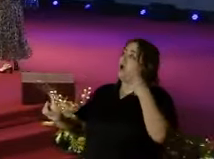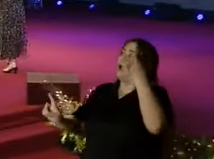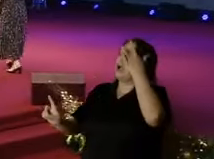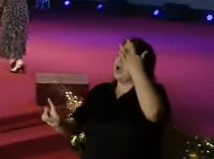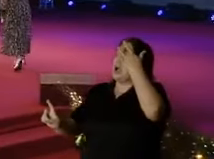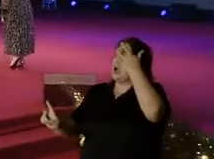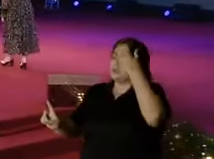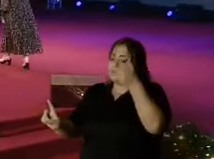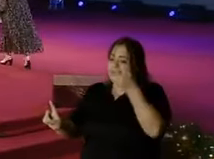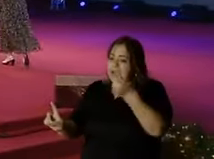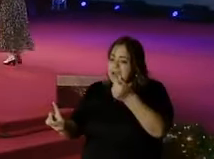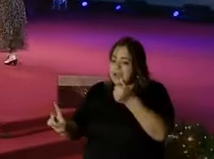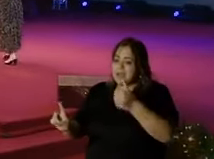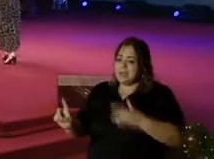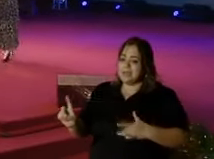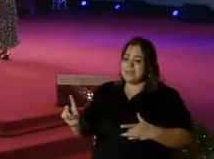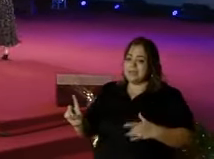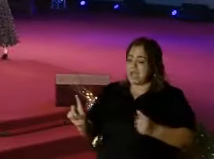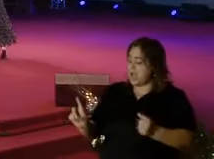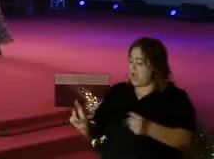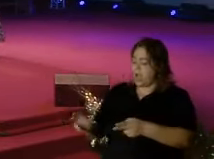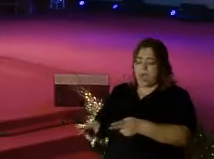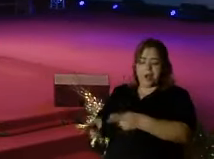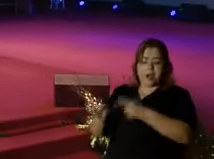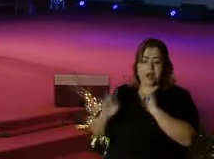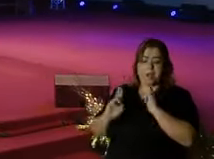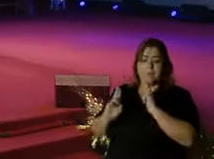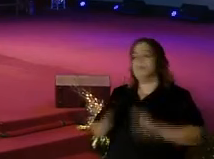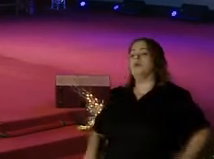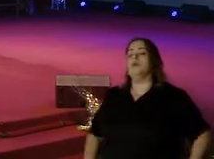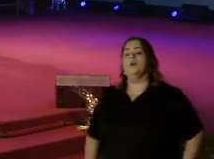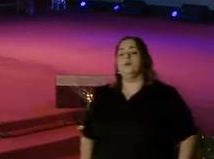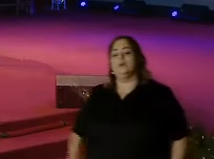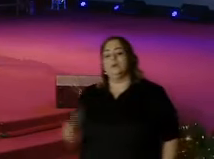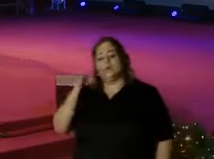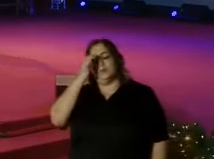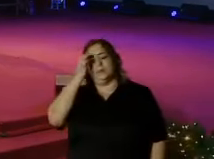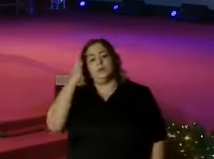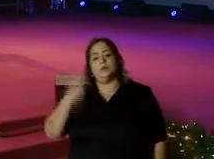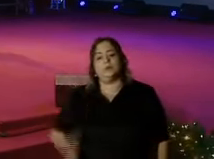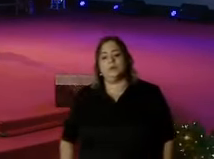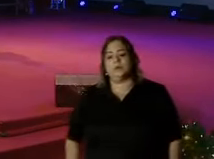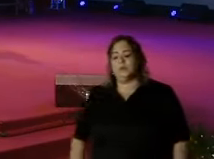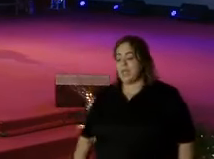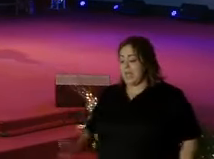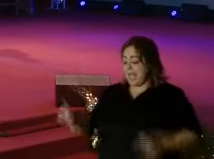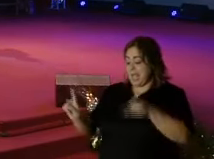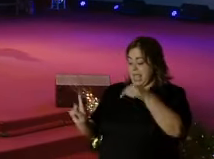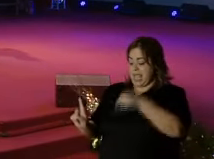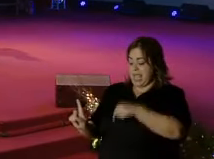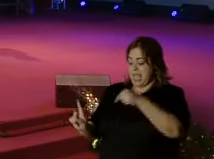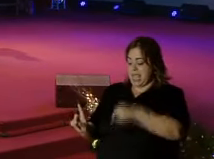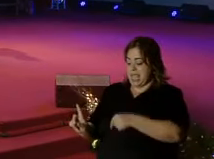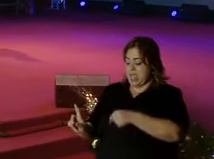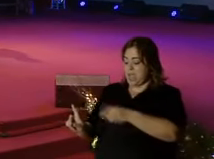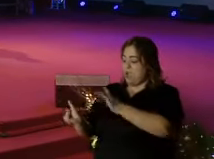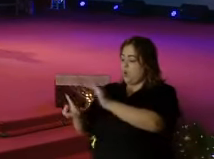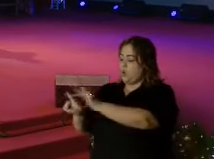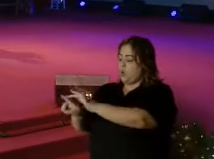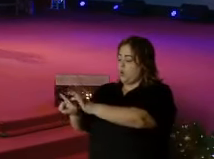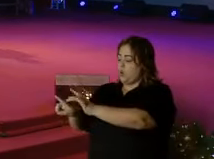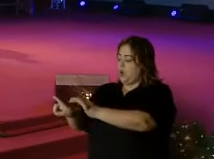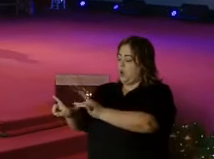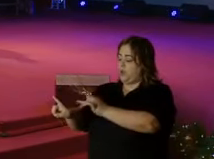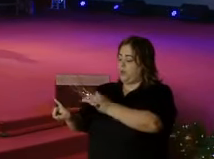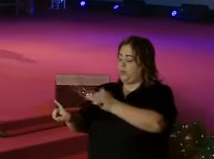Enseguida. ¿Cuándo? Enseguida se secó la fuente de sangre